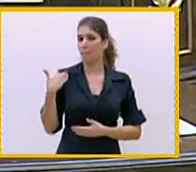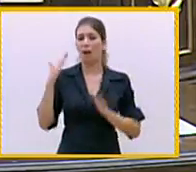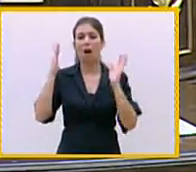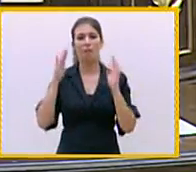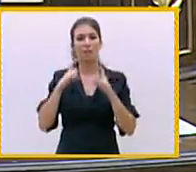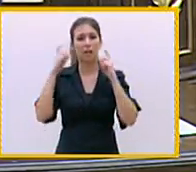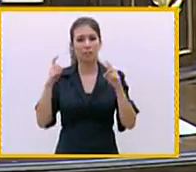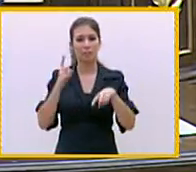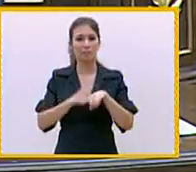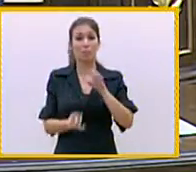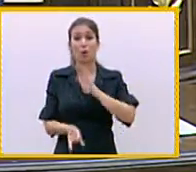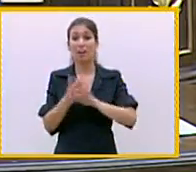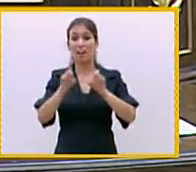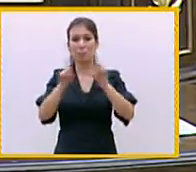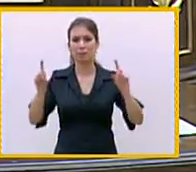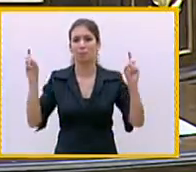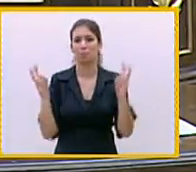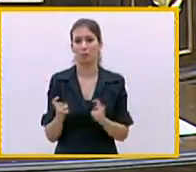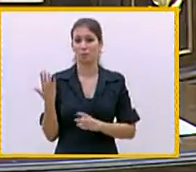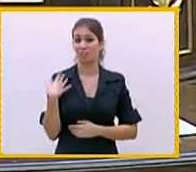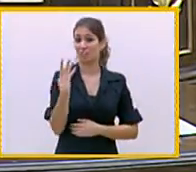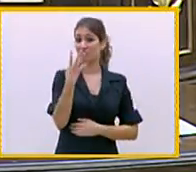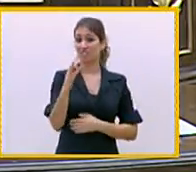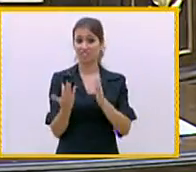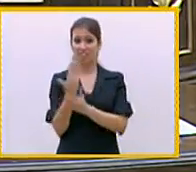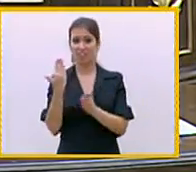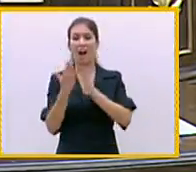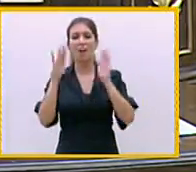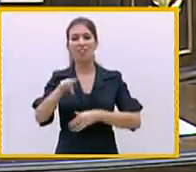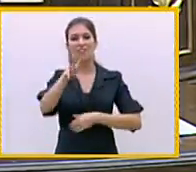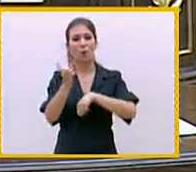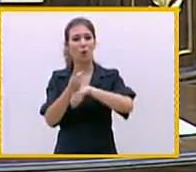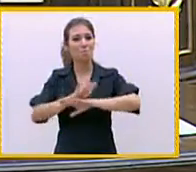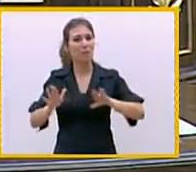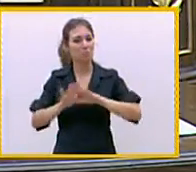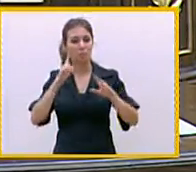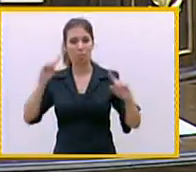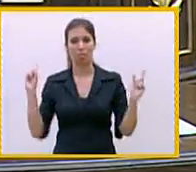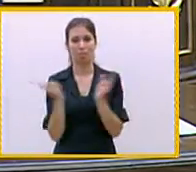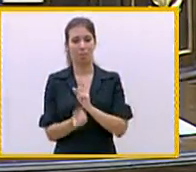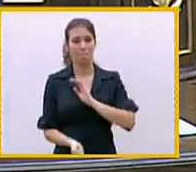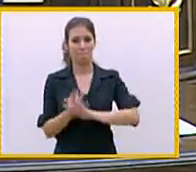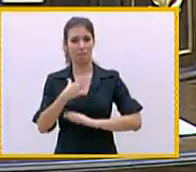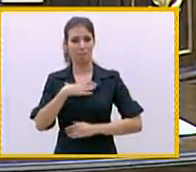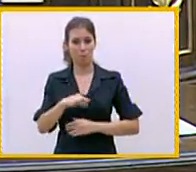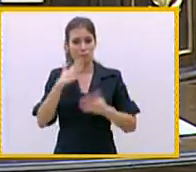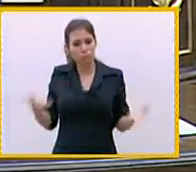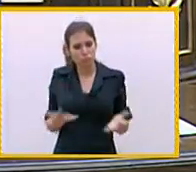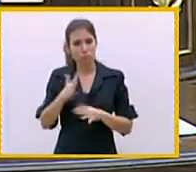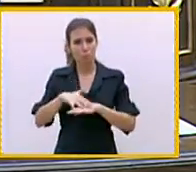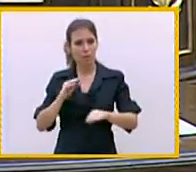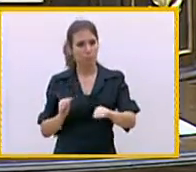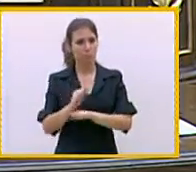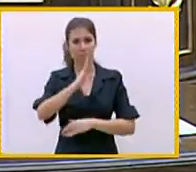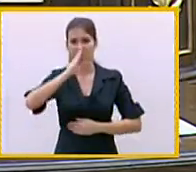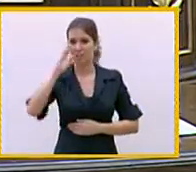empresa, pasando de 30 días a 24 horas. Favorecimos el crecimiento y la inversión empresarial al generalizar